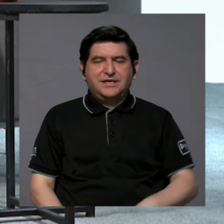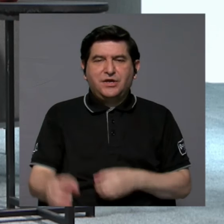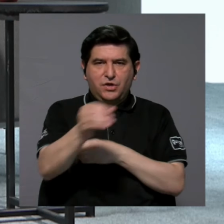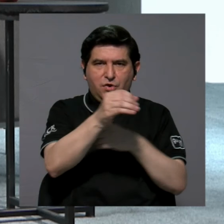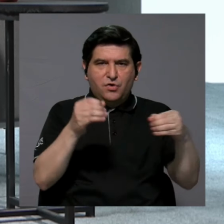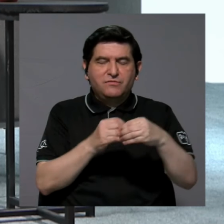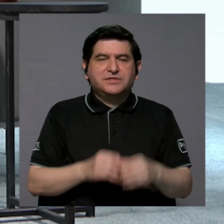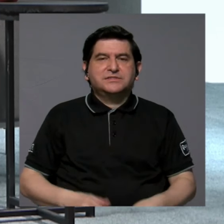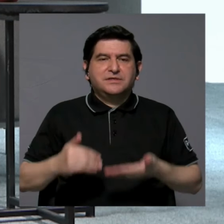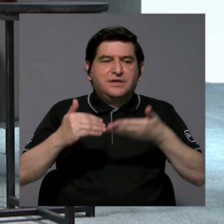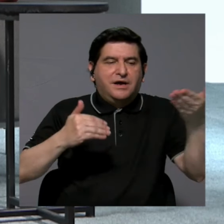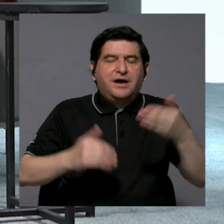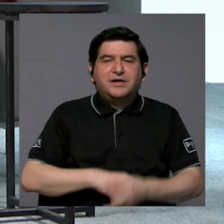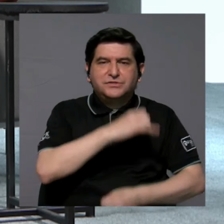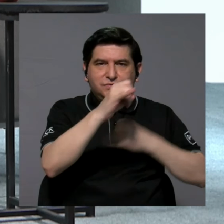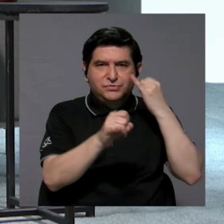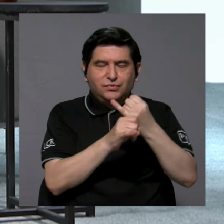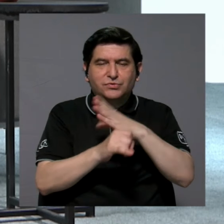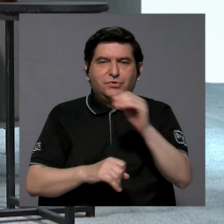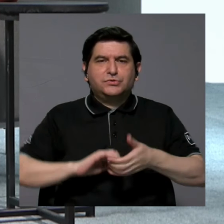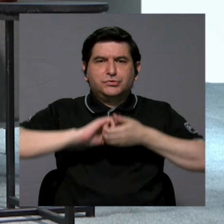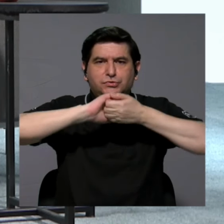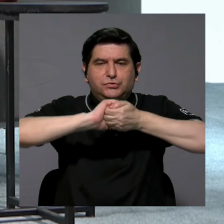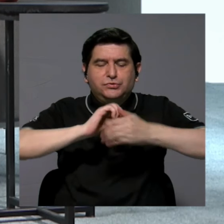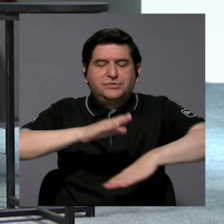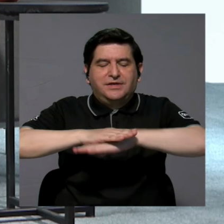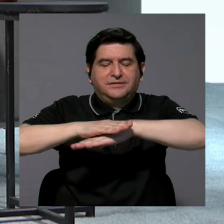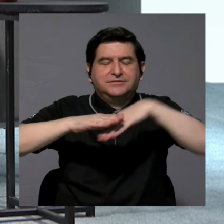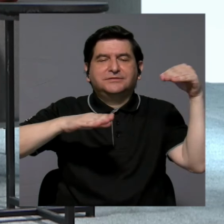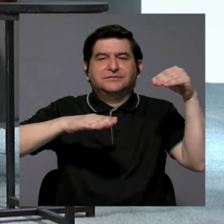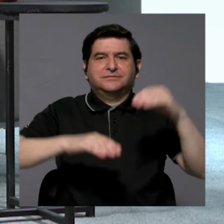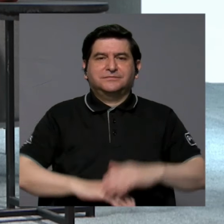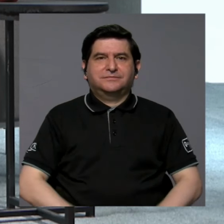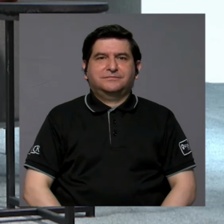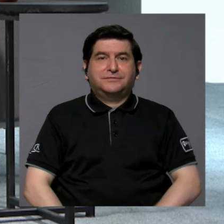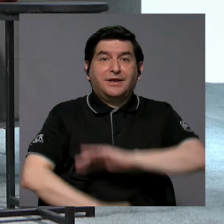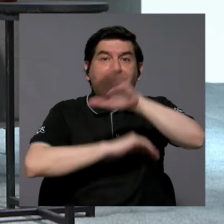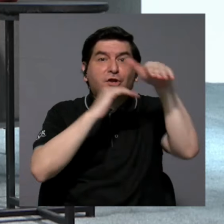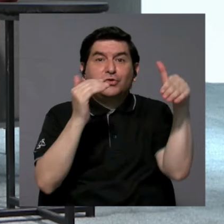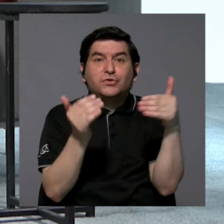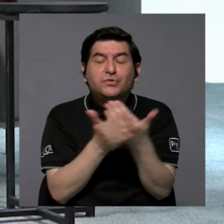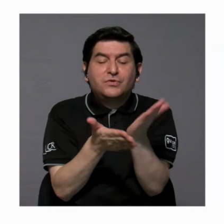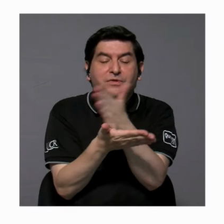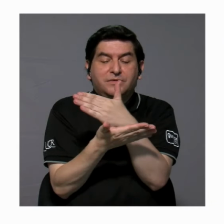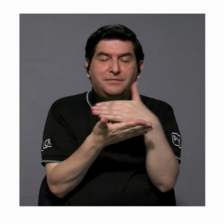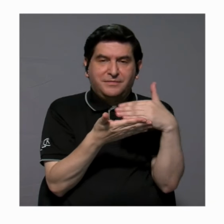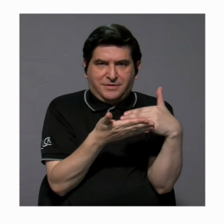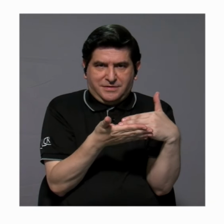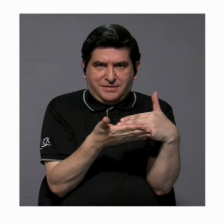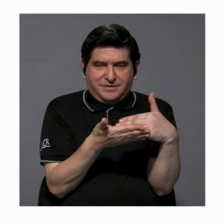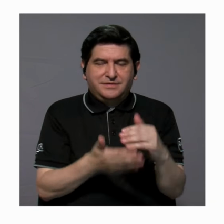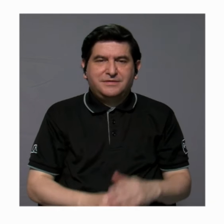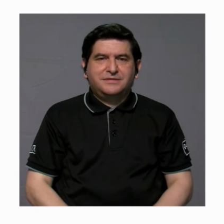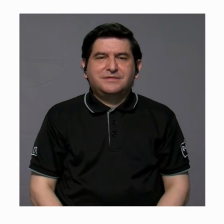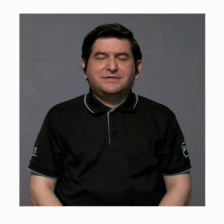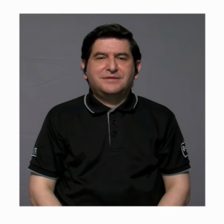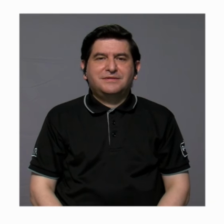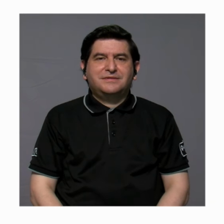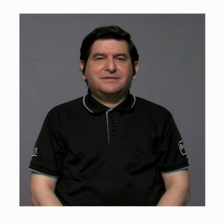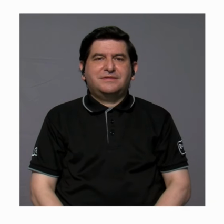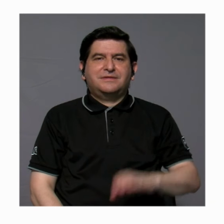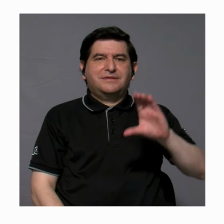Oficina de Asuntos Internacionales y Cooperación Exterior, y toda la parte de